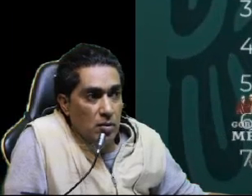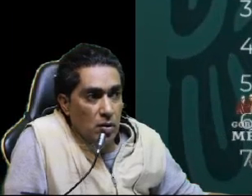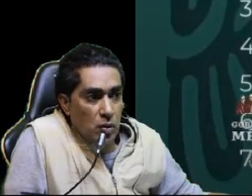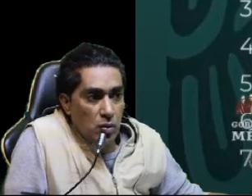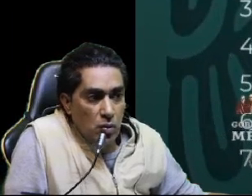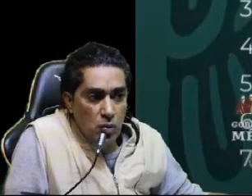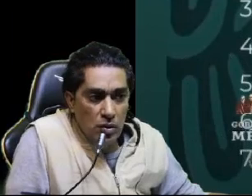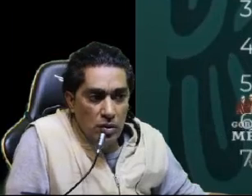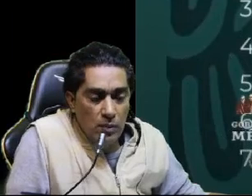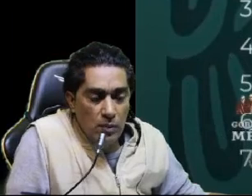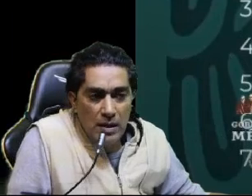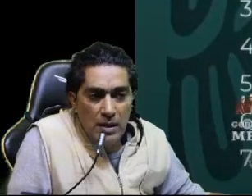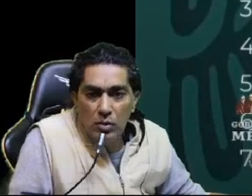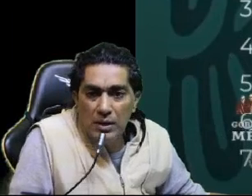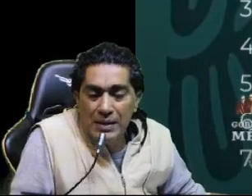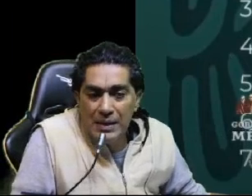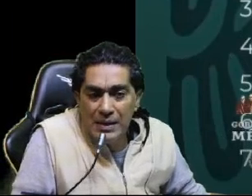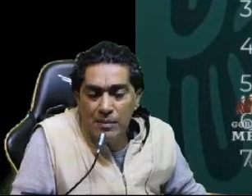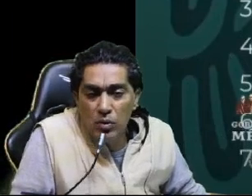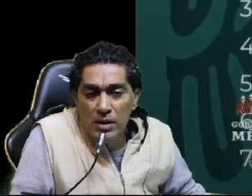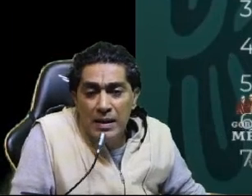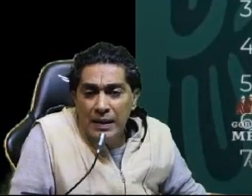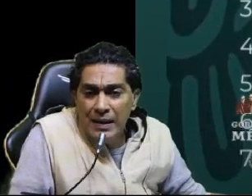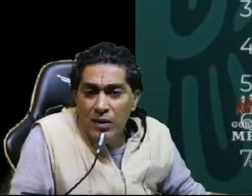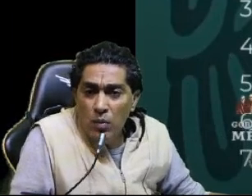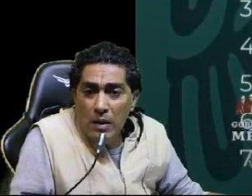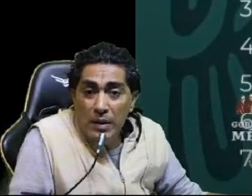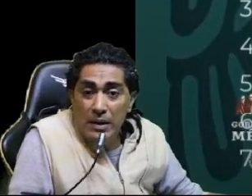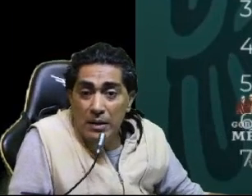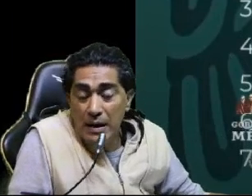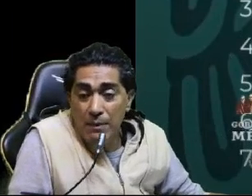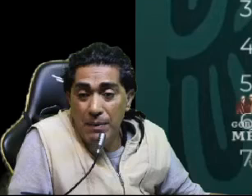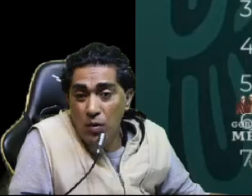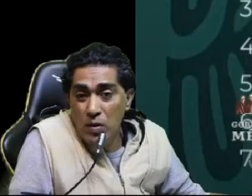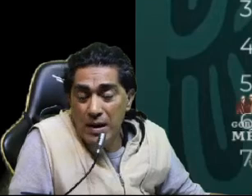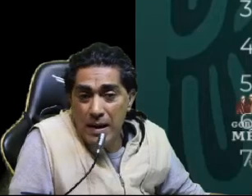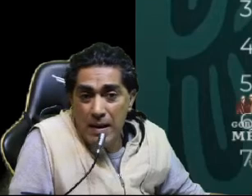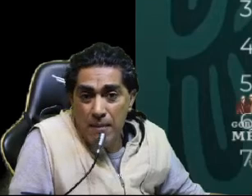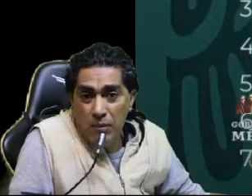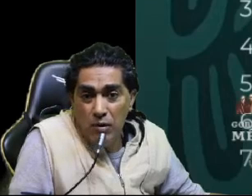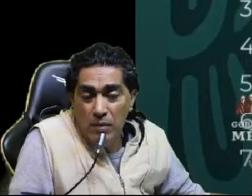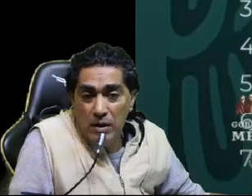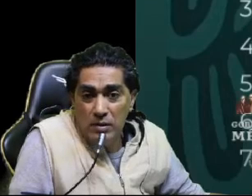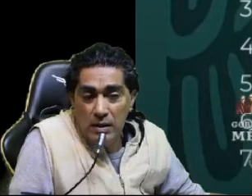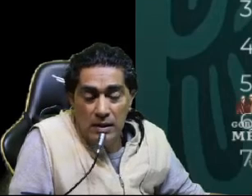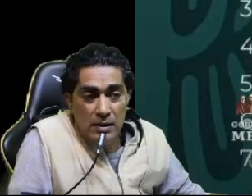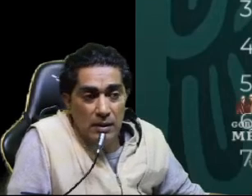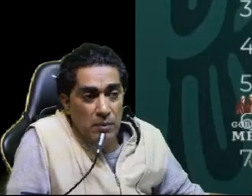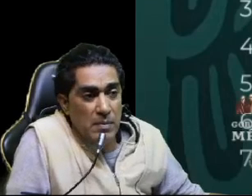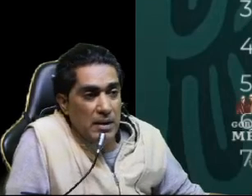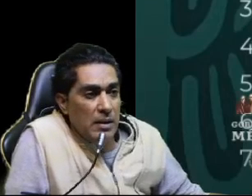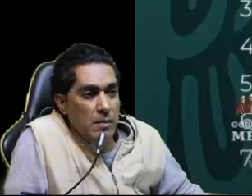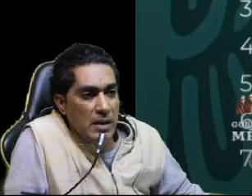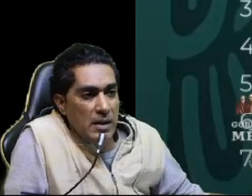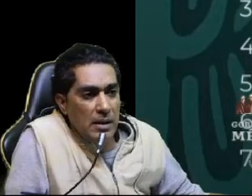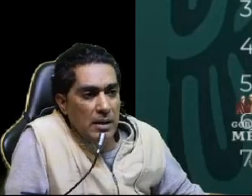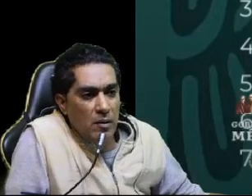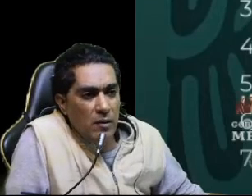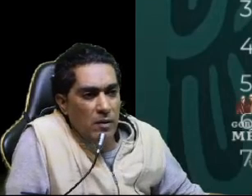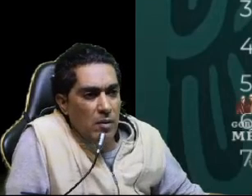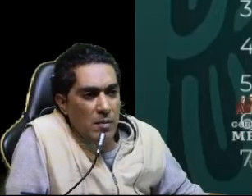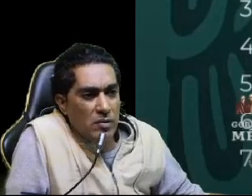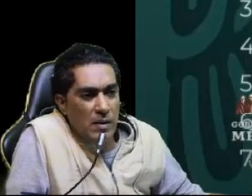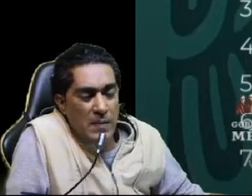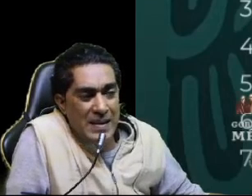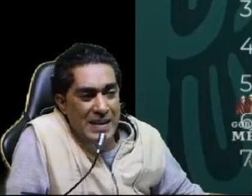quiénes son los últimos. Ahí es donde decimos que no va a haber vacuna, por lo menos en este primer trimestre,